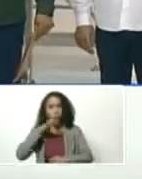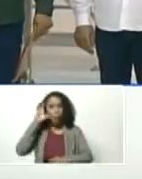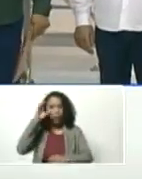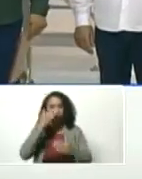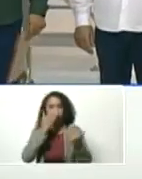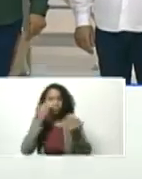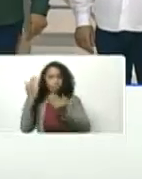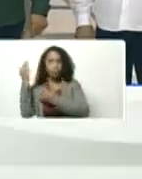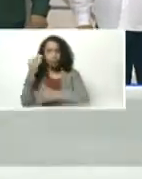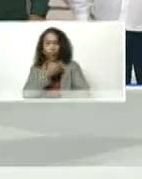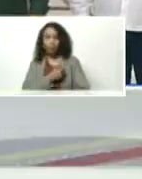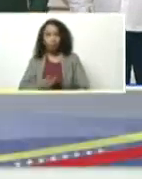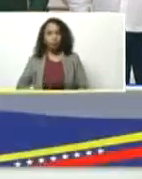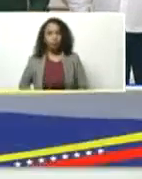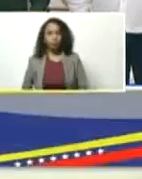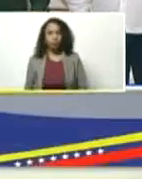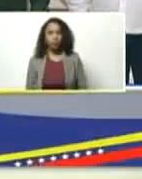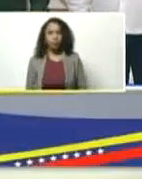Adelante, presidente.